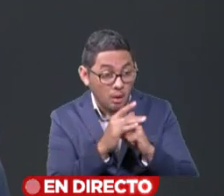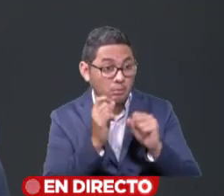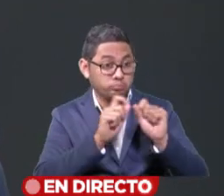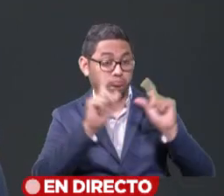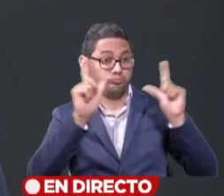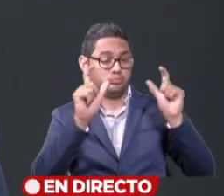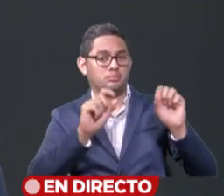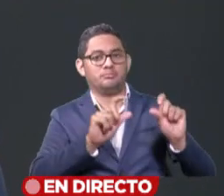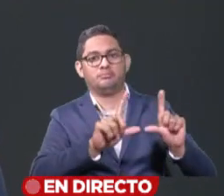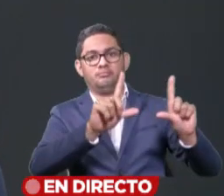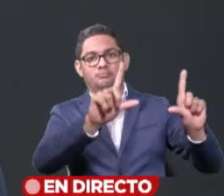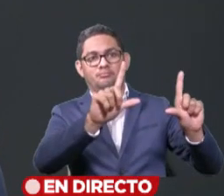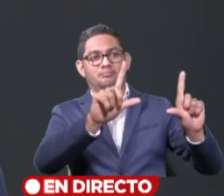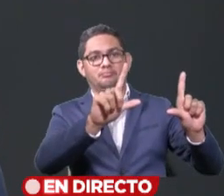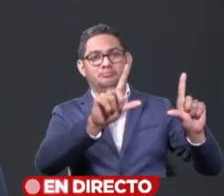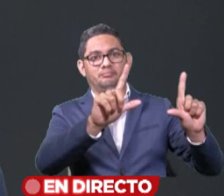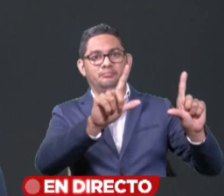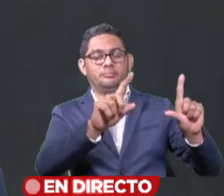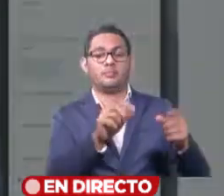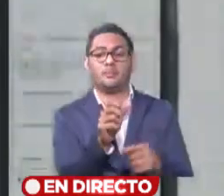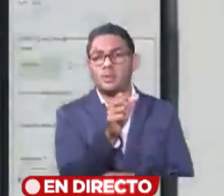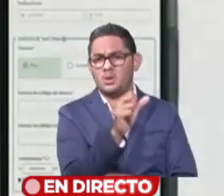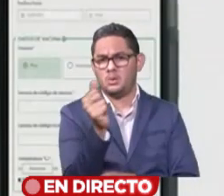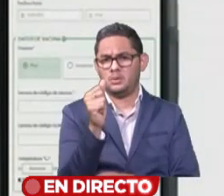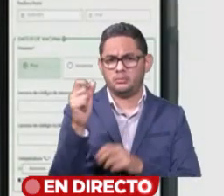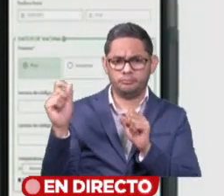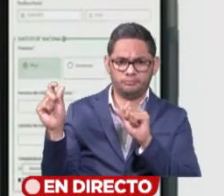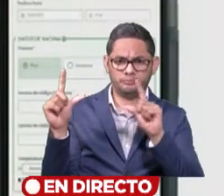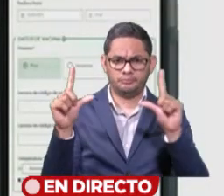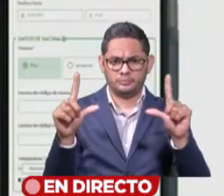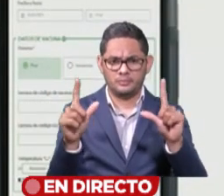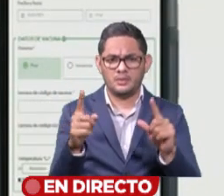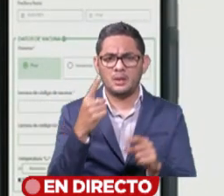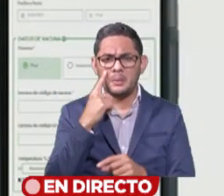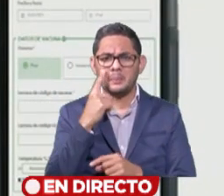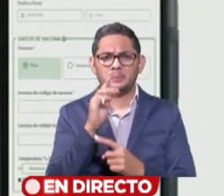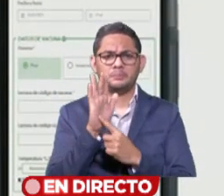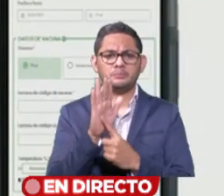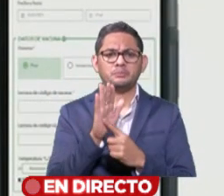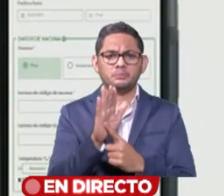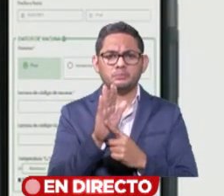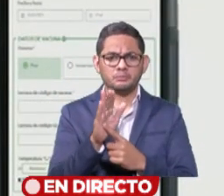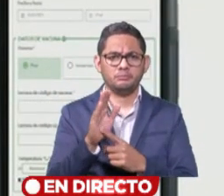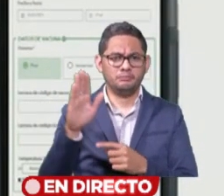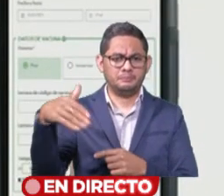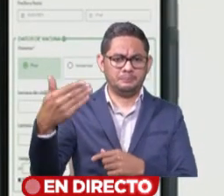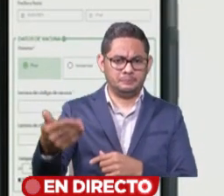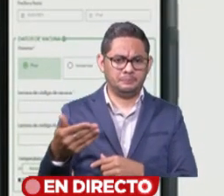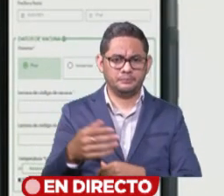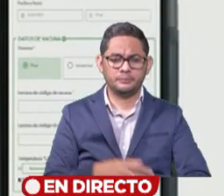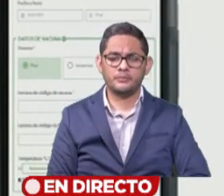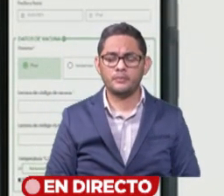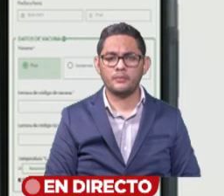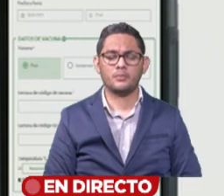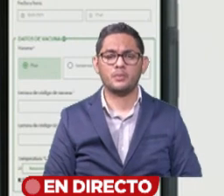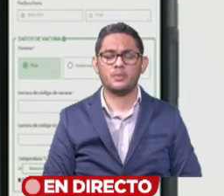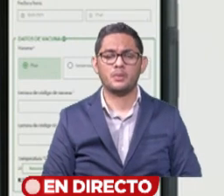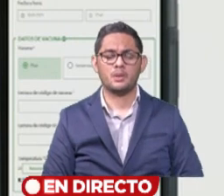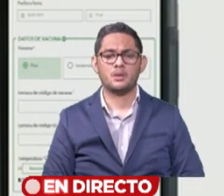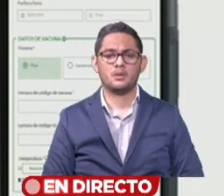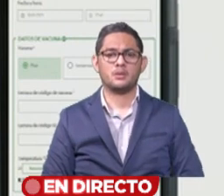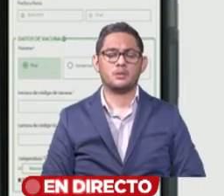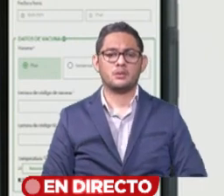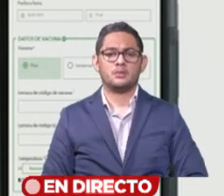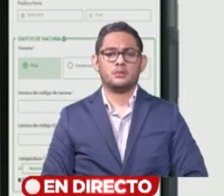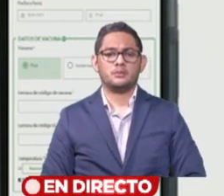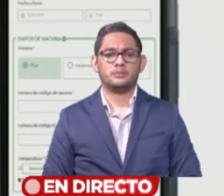diapositiva, lo que vamos a ver es una distribución de lo que hemos estado observando, la siguiente por favor, de la información que tenemos hasta el